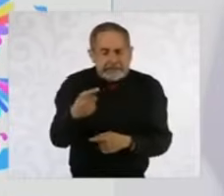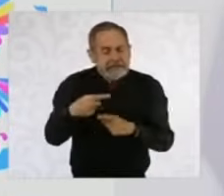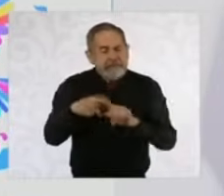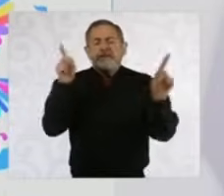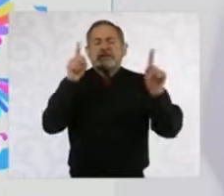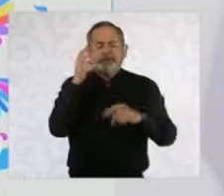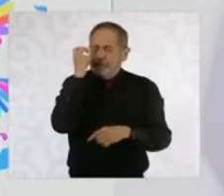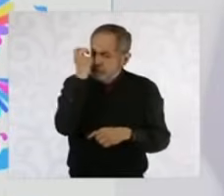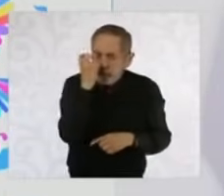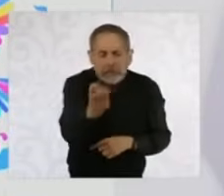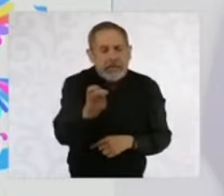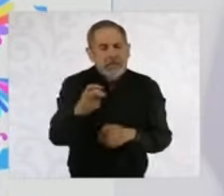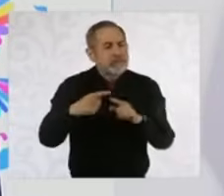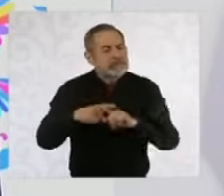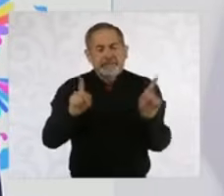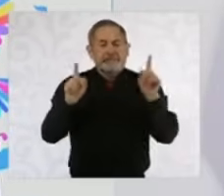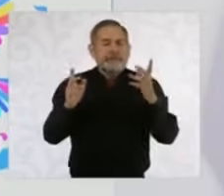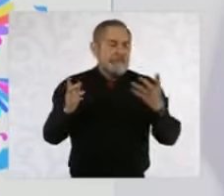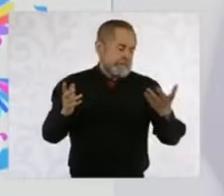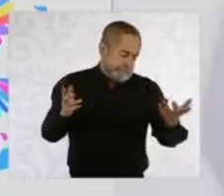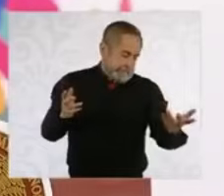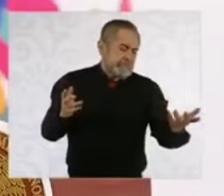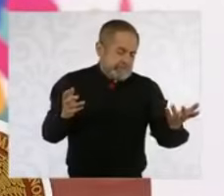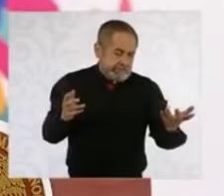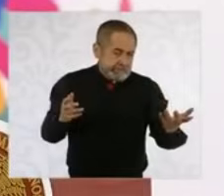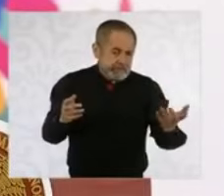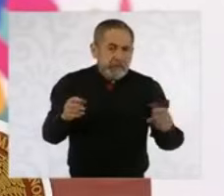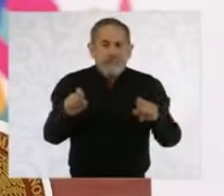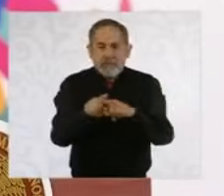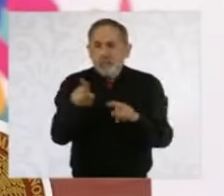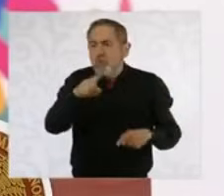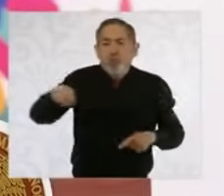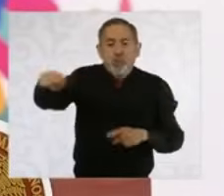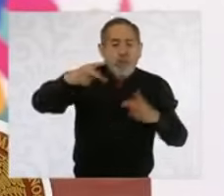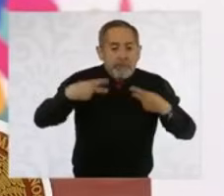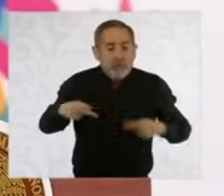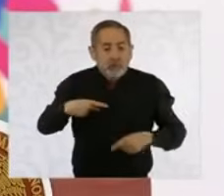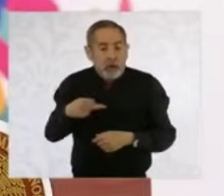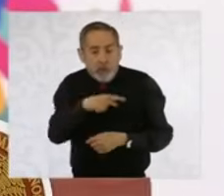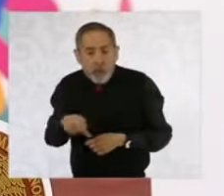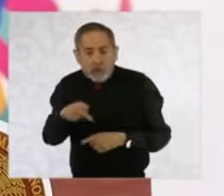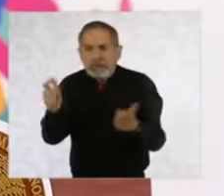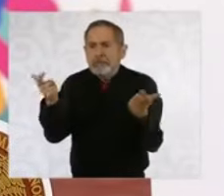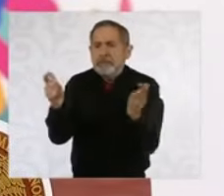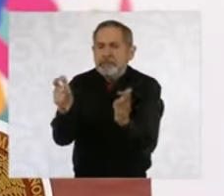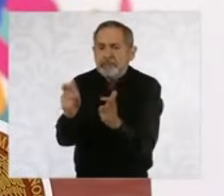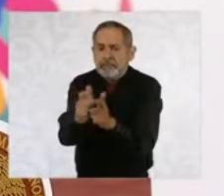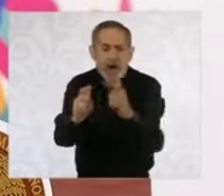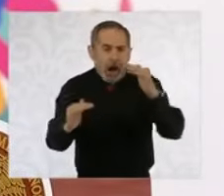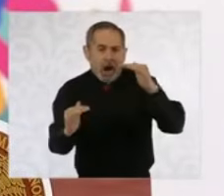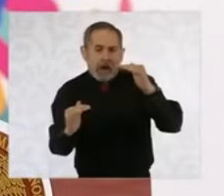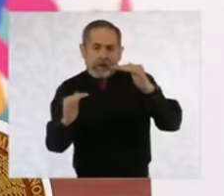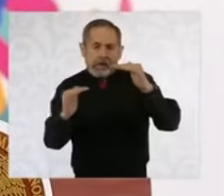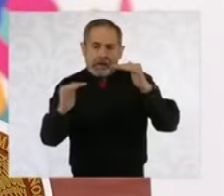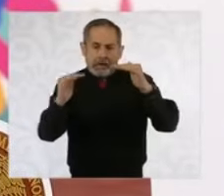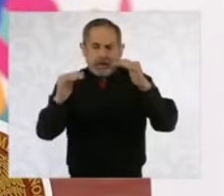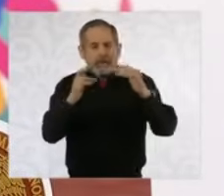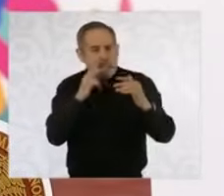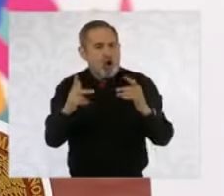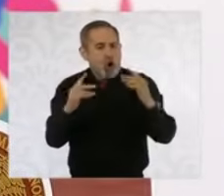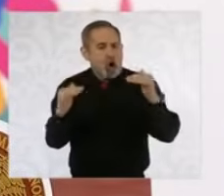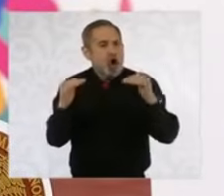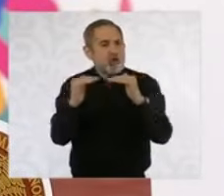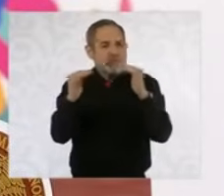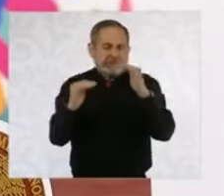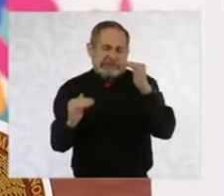esta tendencia. Y al mismo tiempo la disminución de la pobreza, la disminución de las desigualdades. Eso es lo que